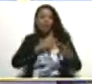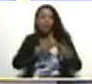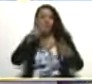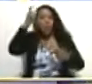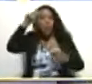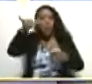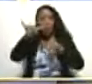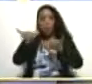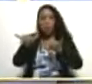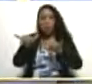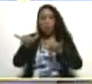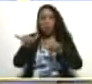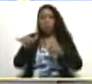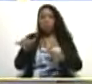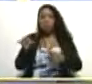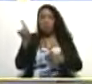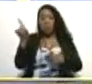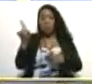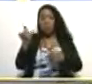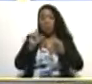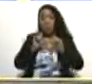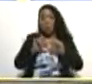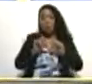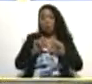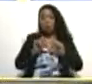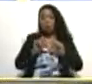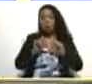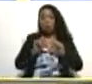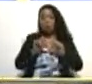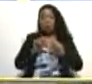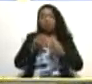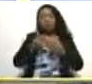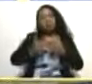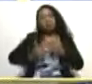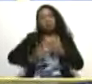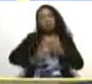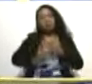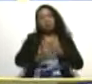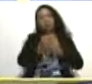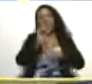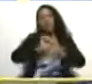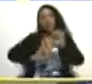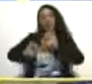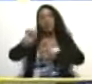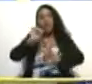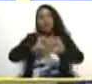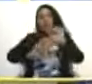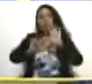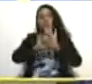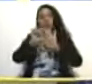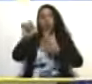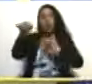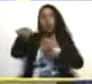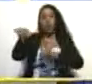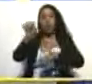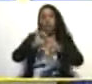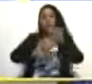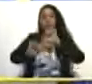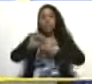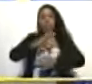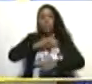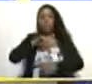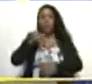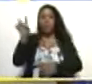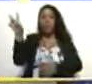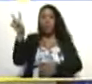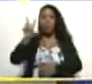Que nos sigan subestimando y nosotros sigamos avanzando en la defensa de la Constitución, en la defensa de nuestro país,